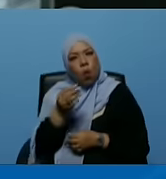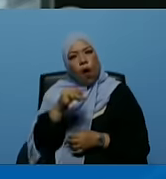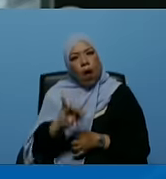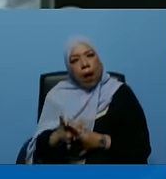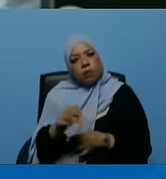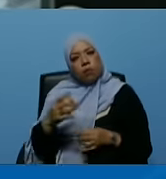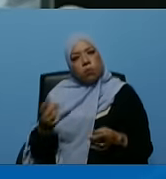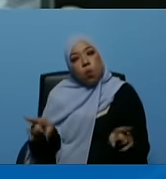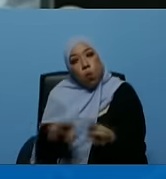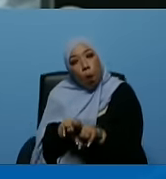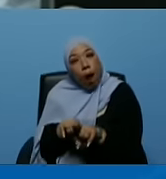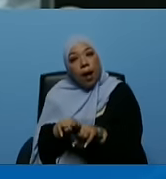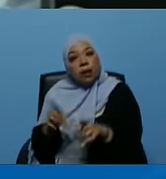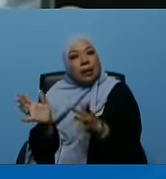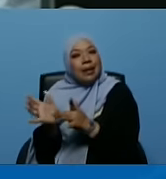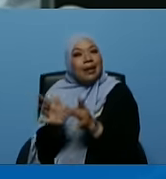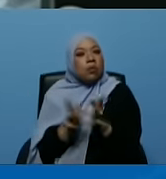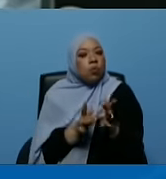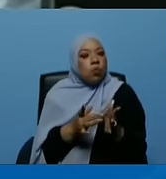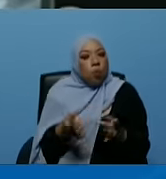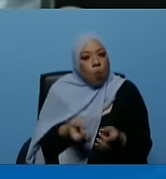el Espíritu de Jesús,